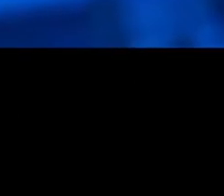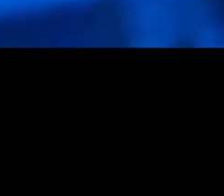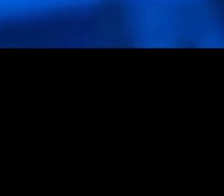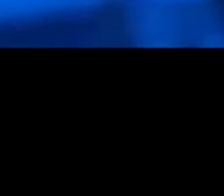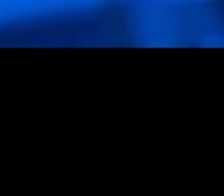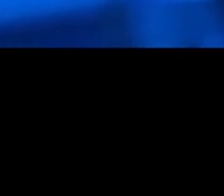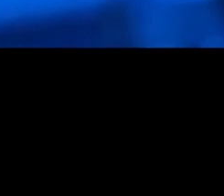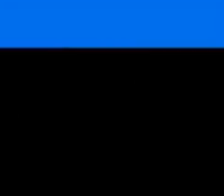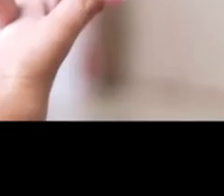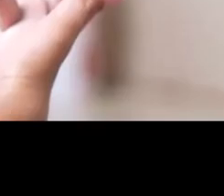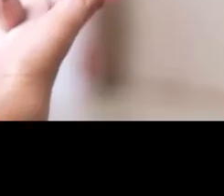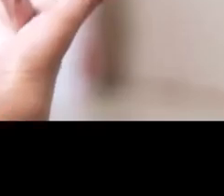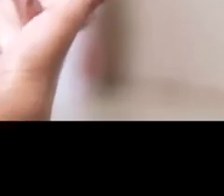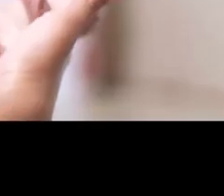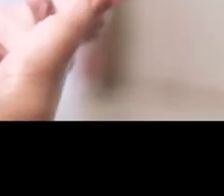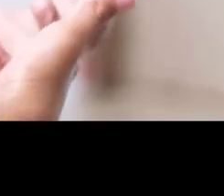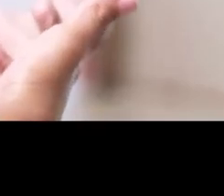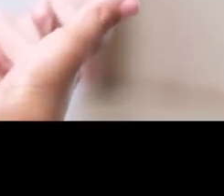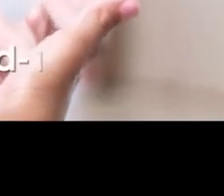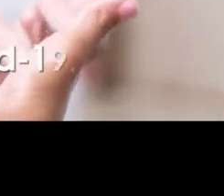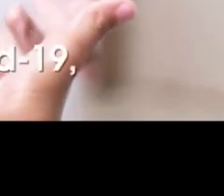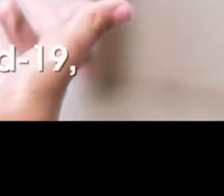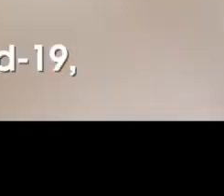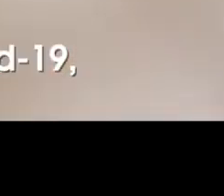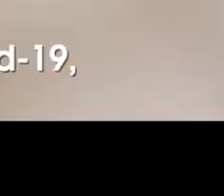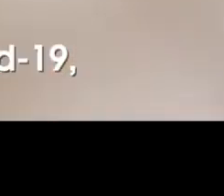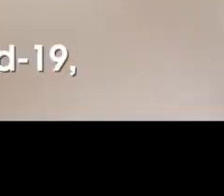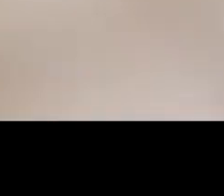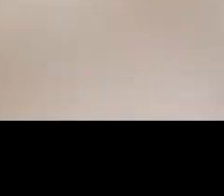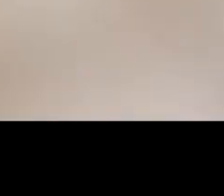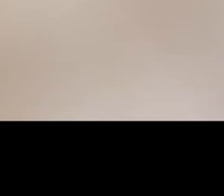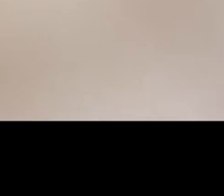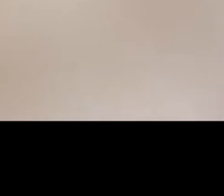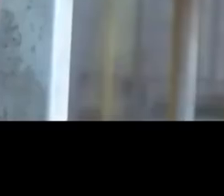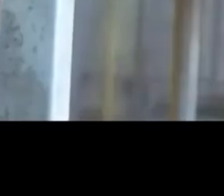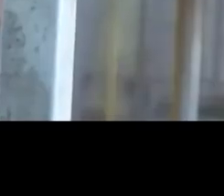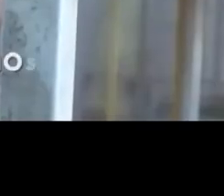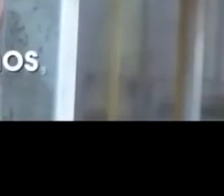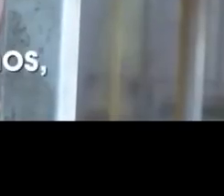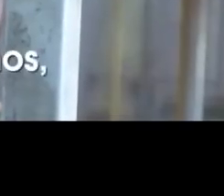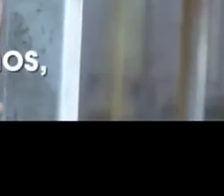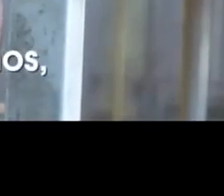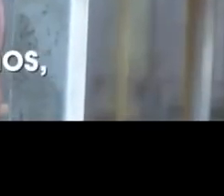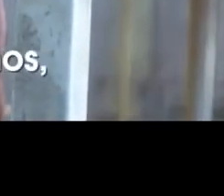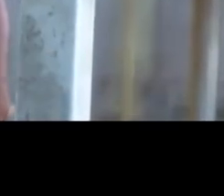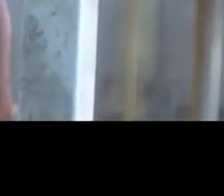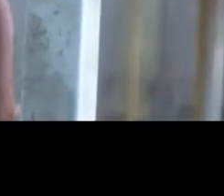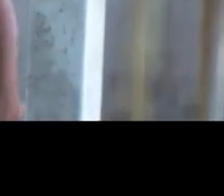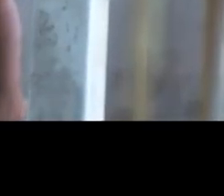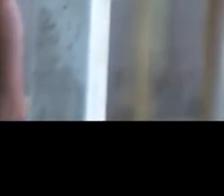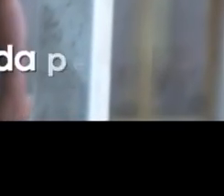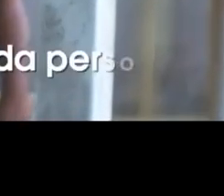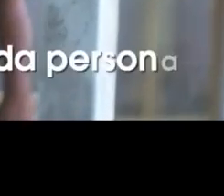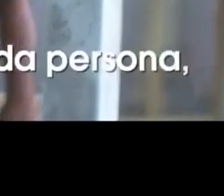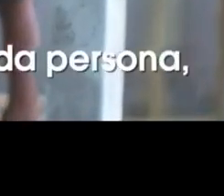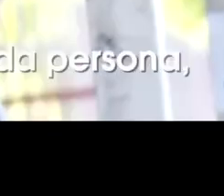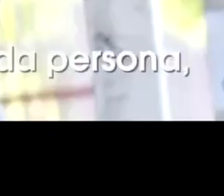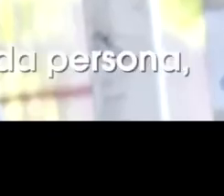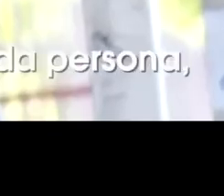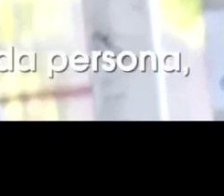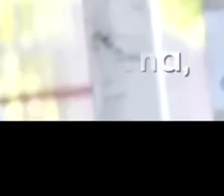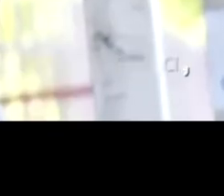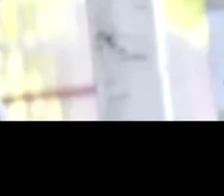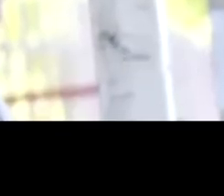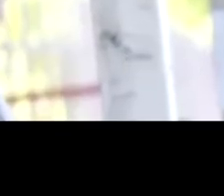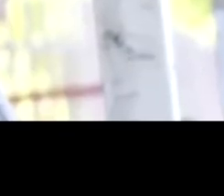coronavirus. Así yo lo evito. Para evitar el contagio del COVID-19, procuremos mantener al menos 1.5 metros de distancia